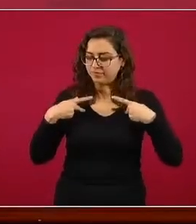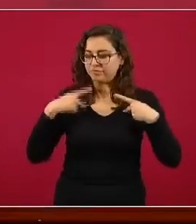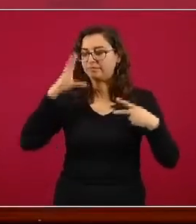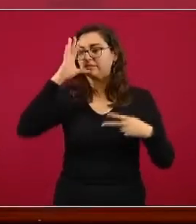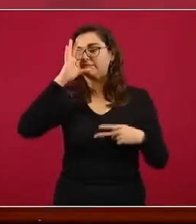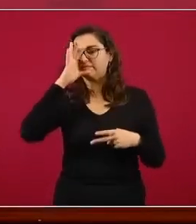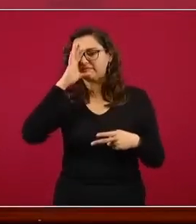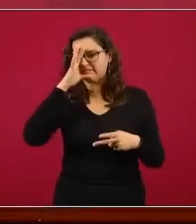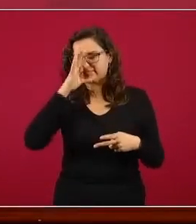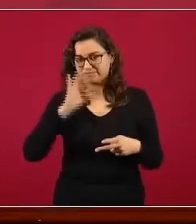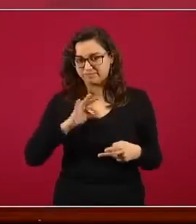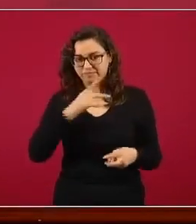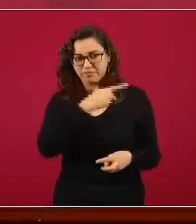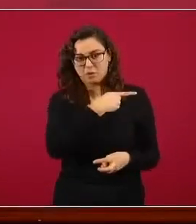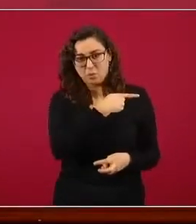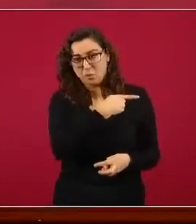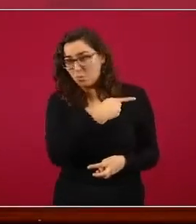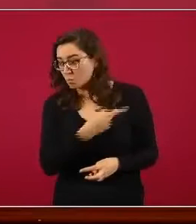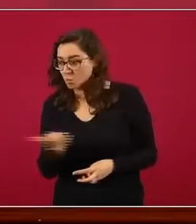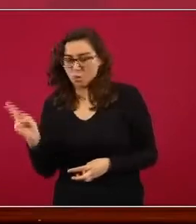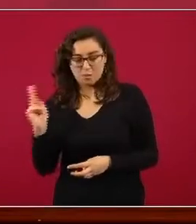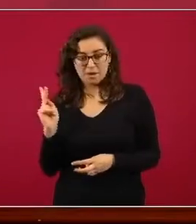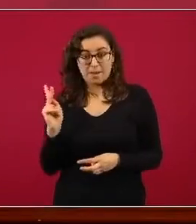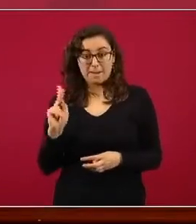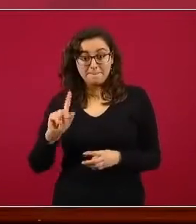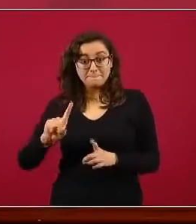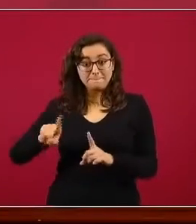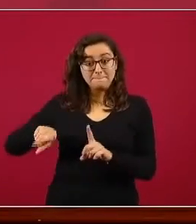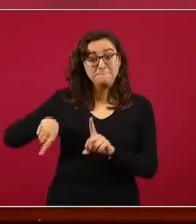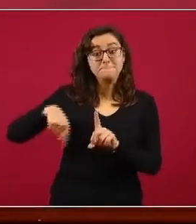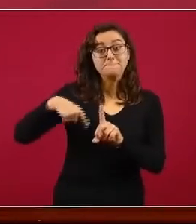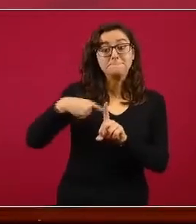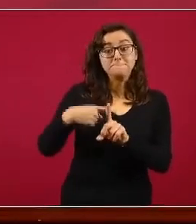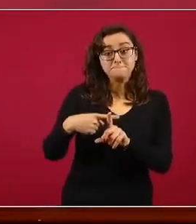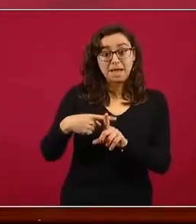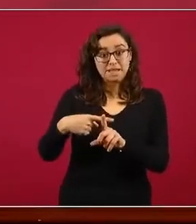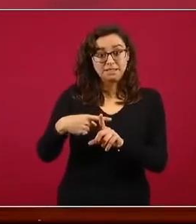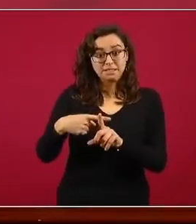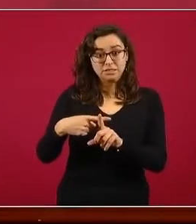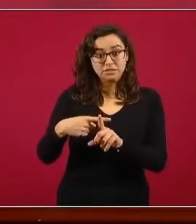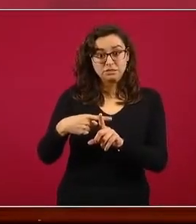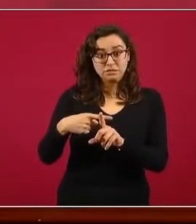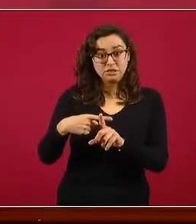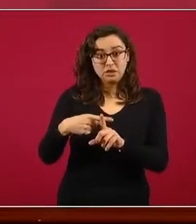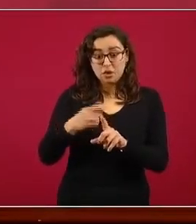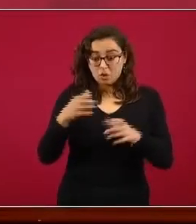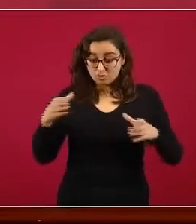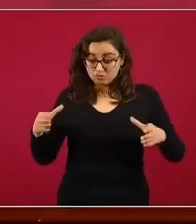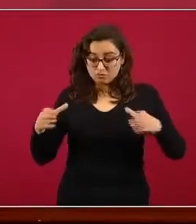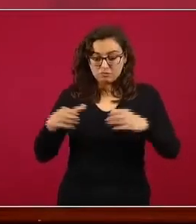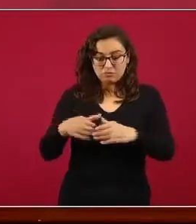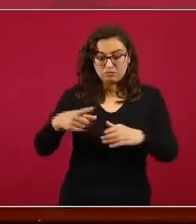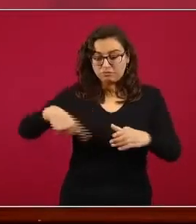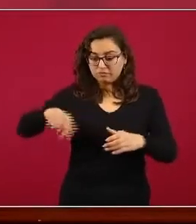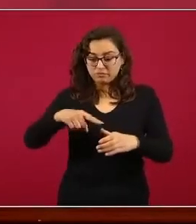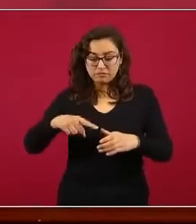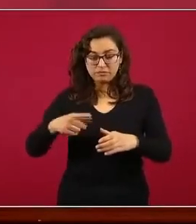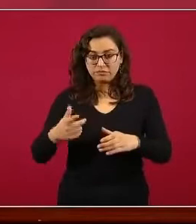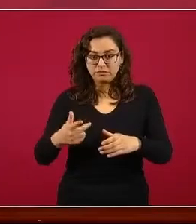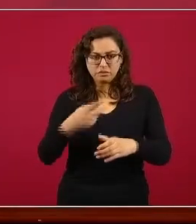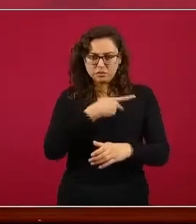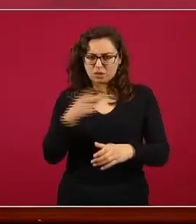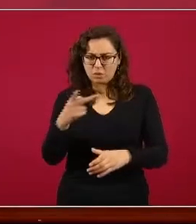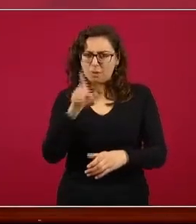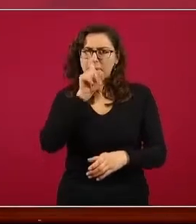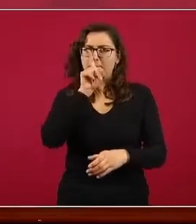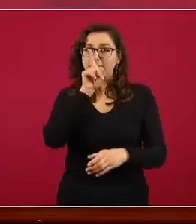a las personas que sin estar en condiciones de pobreza viven al día, es decir, tienen que salir todos los